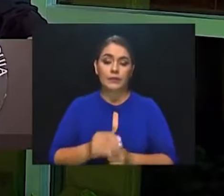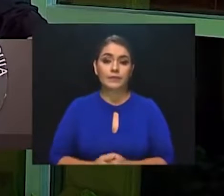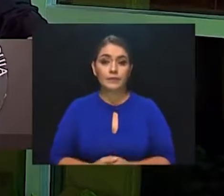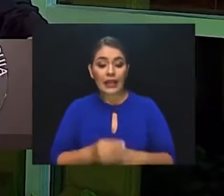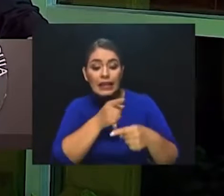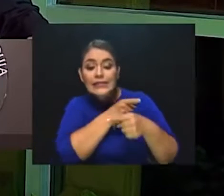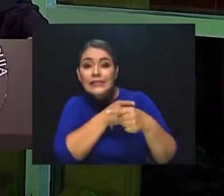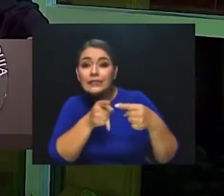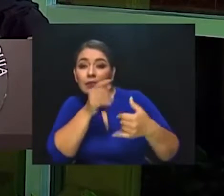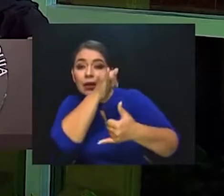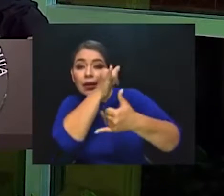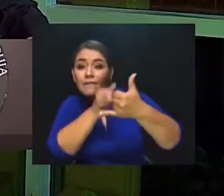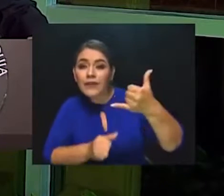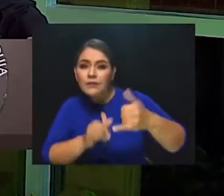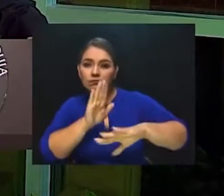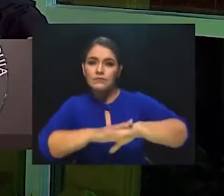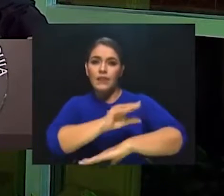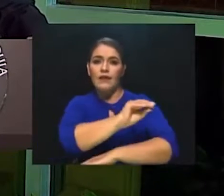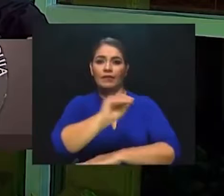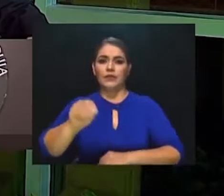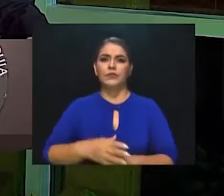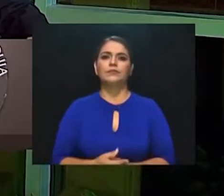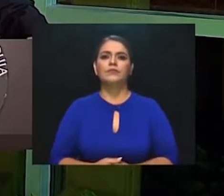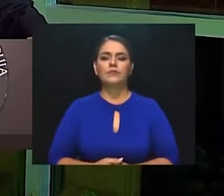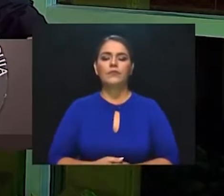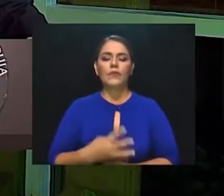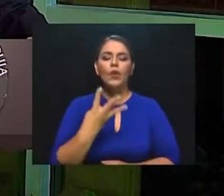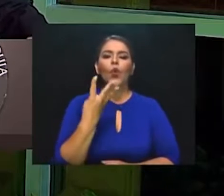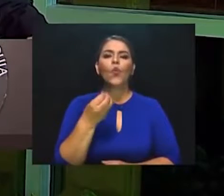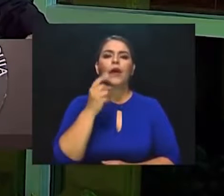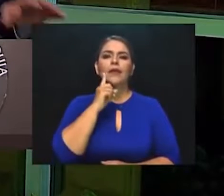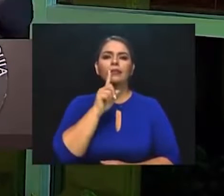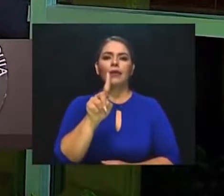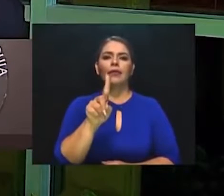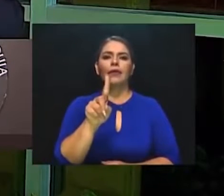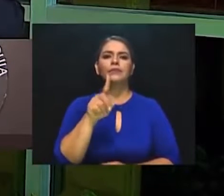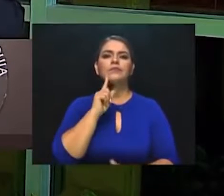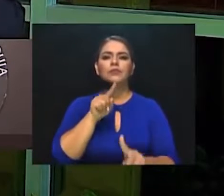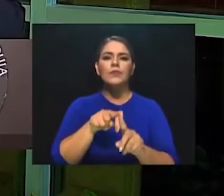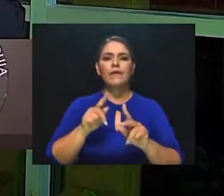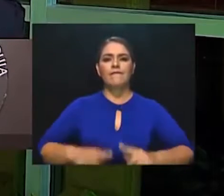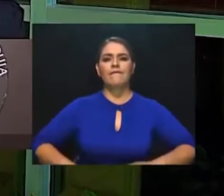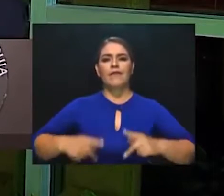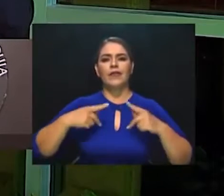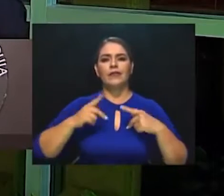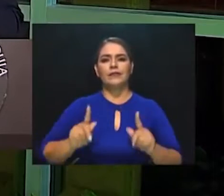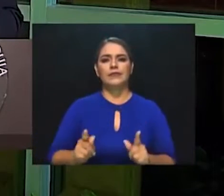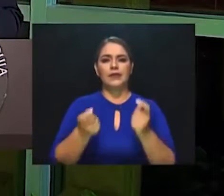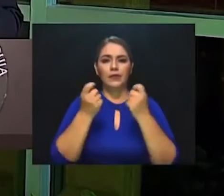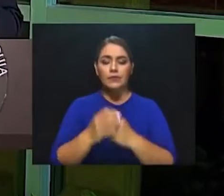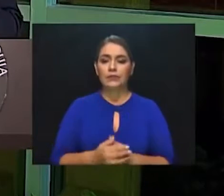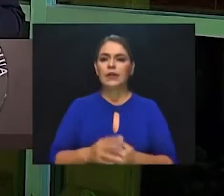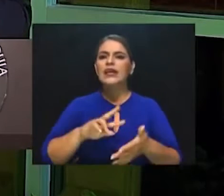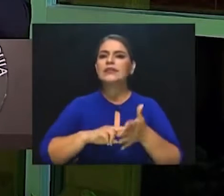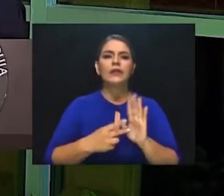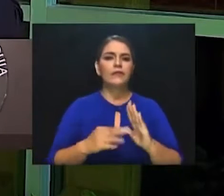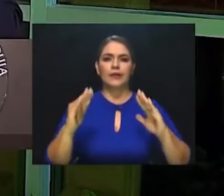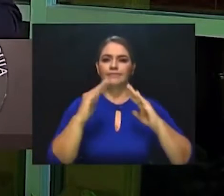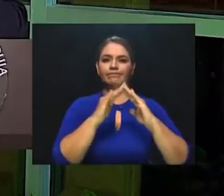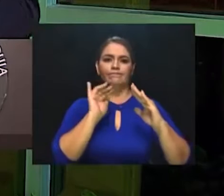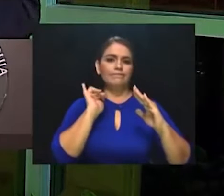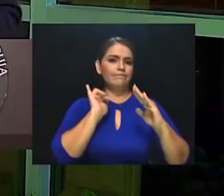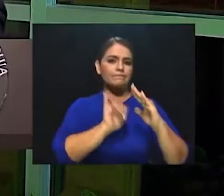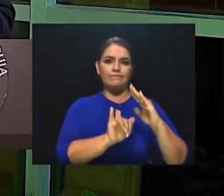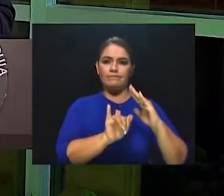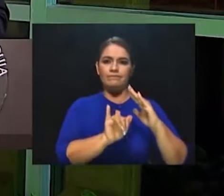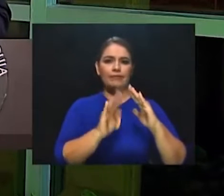de semana la cuarentena por la vida, que implica permanecer en casa,